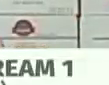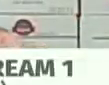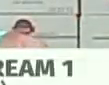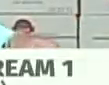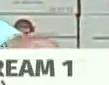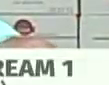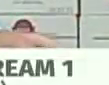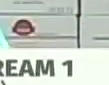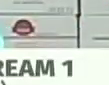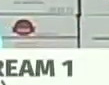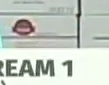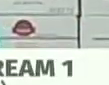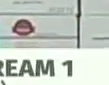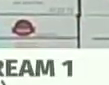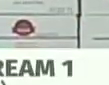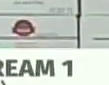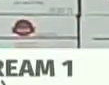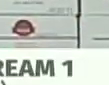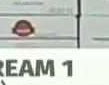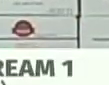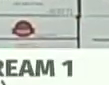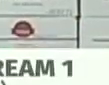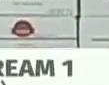envío un saludo solidario